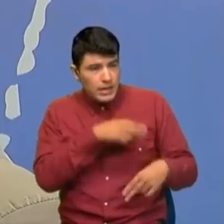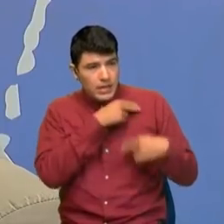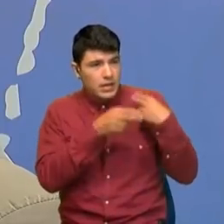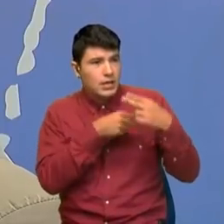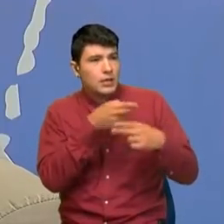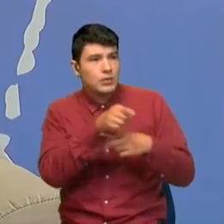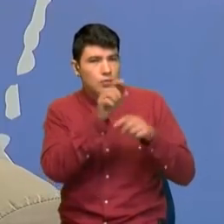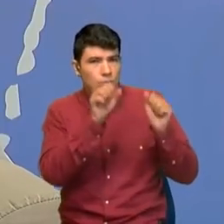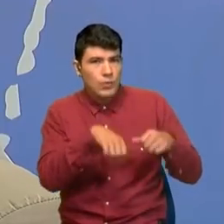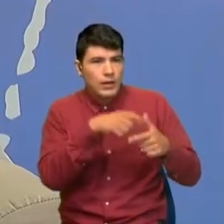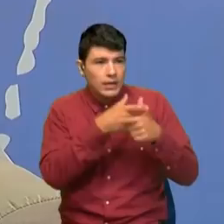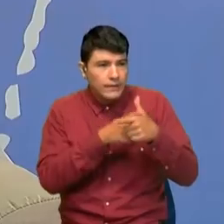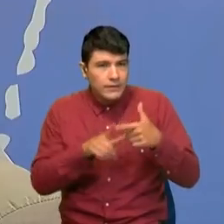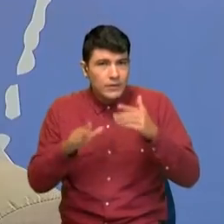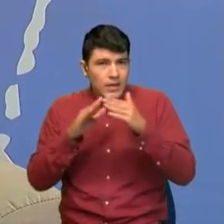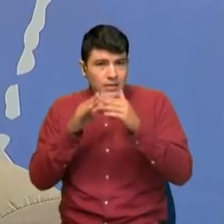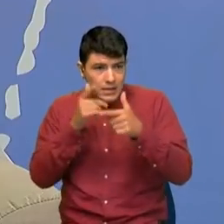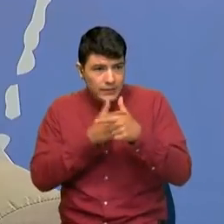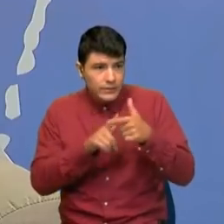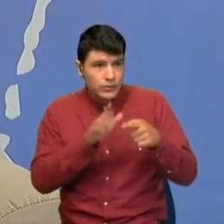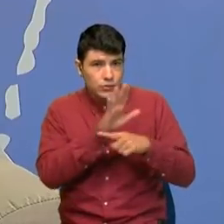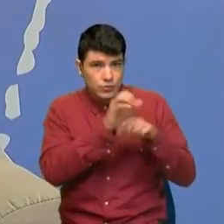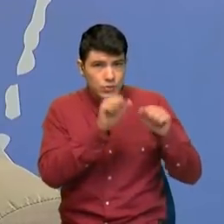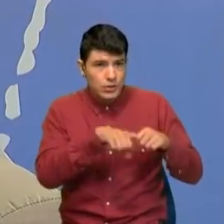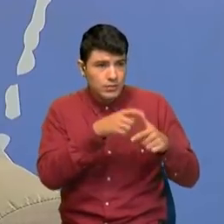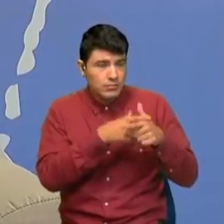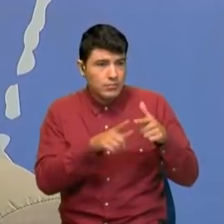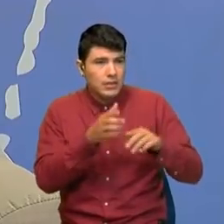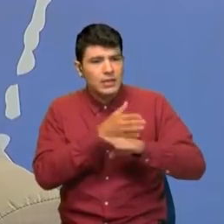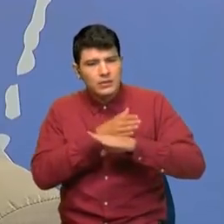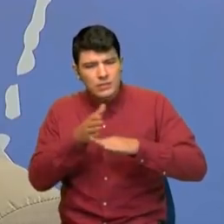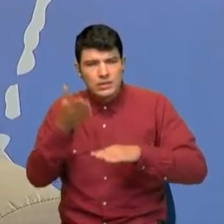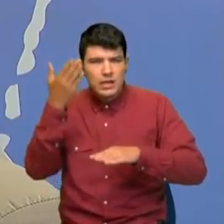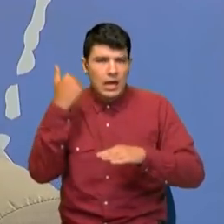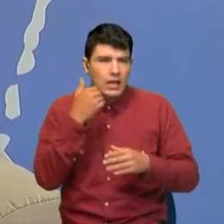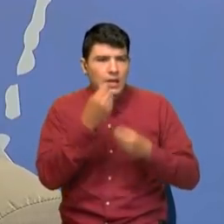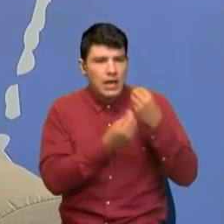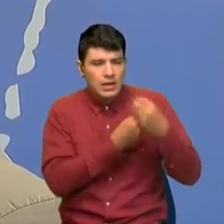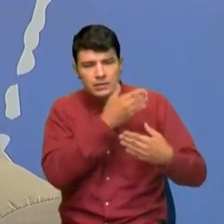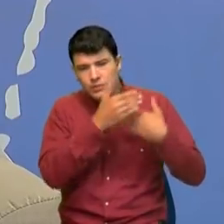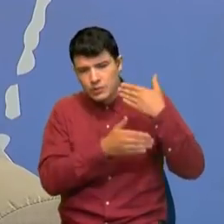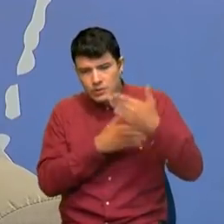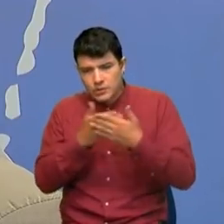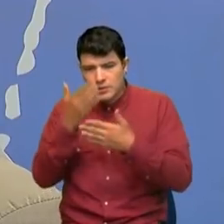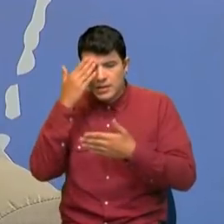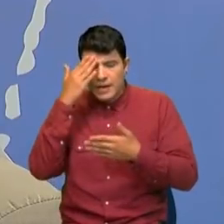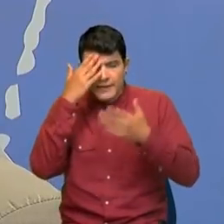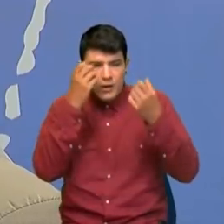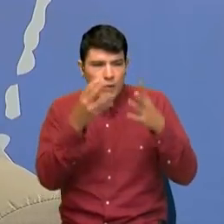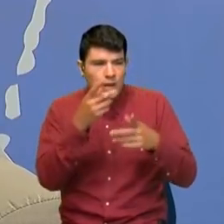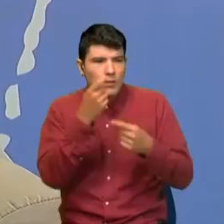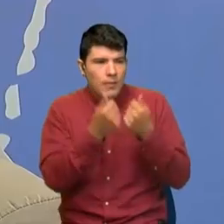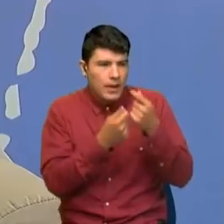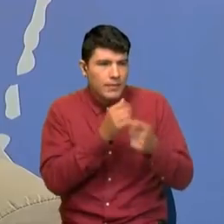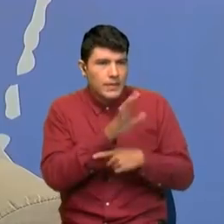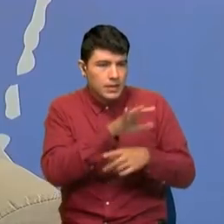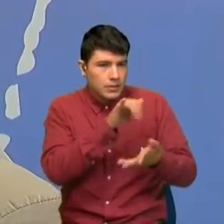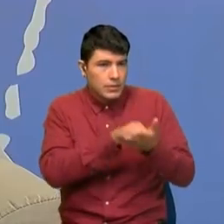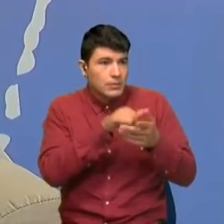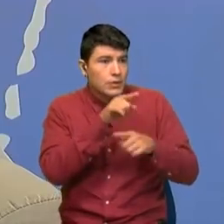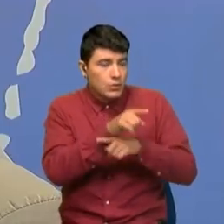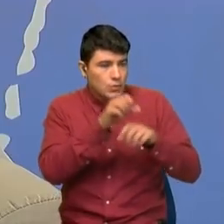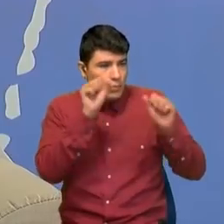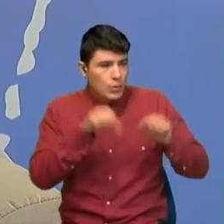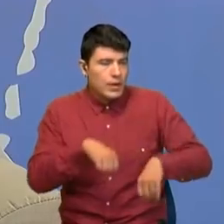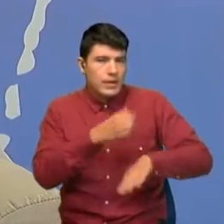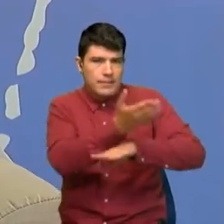cuota parte de la herencia, en este caso del inmueble, ya luego de hacer todo el proceso del inventario y de la adjudicación, tú podrás solicitar